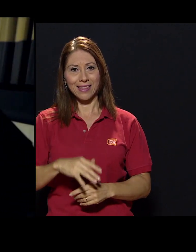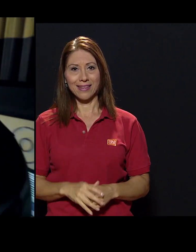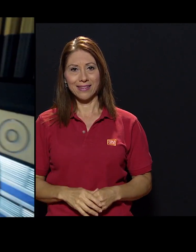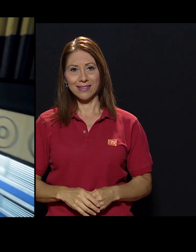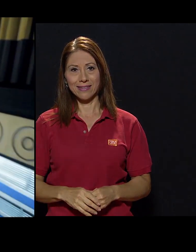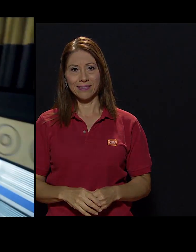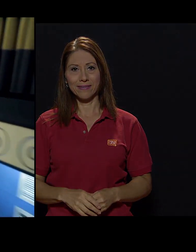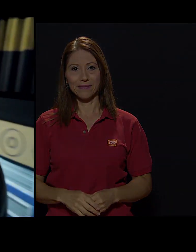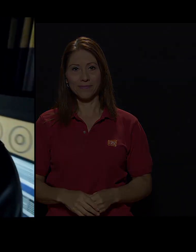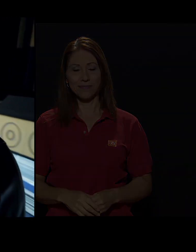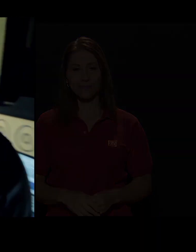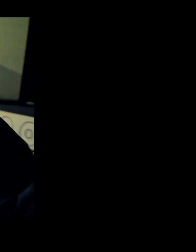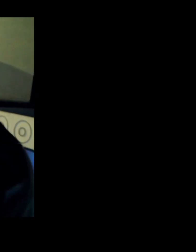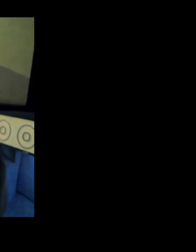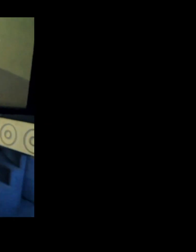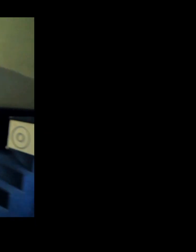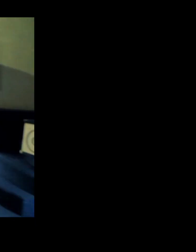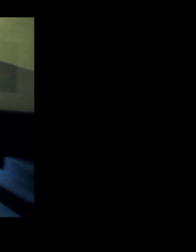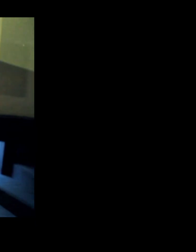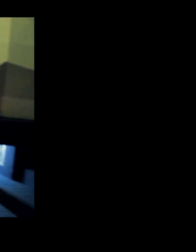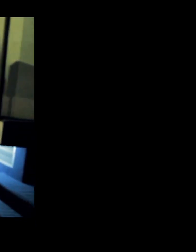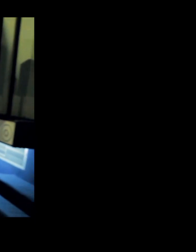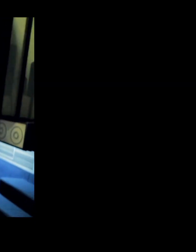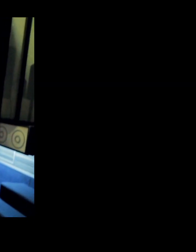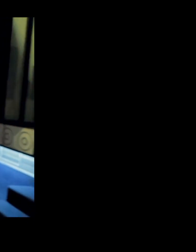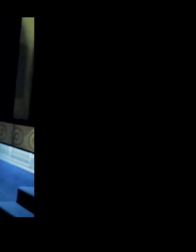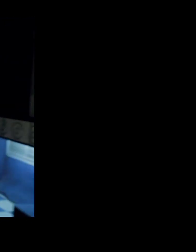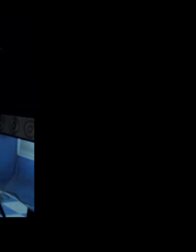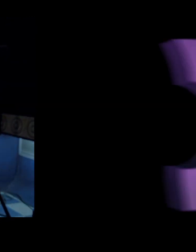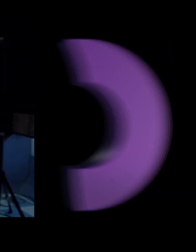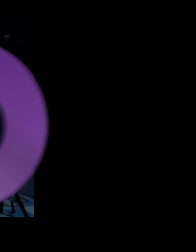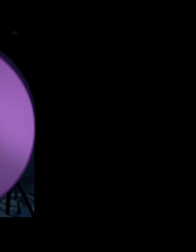De las personas Adultas mayores Para la sociedad